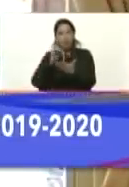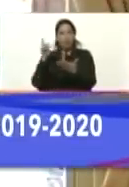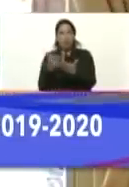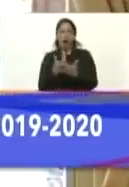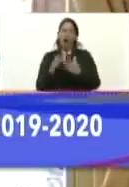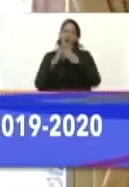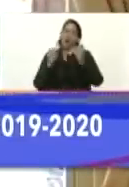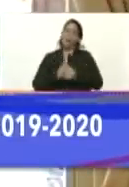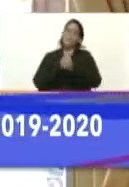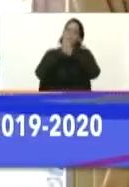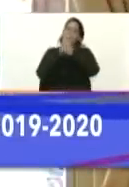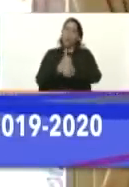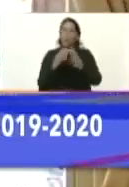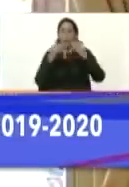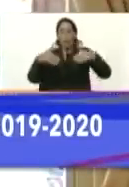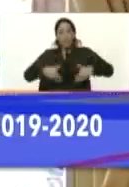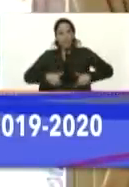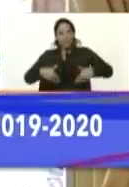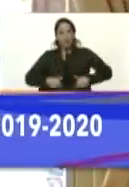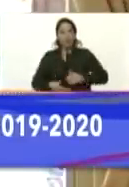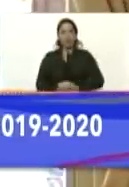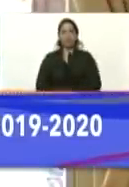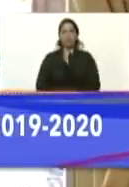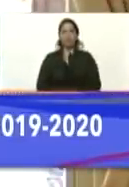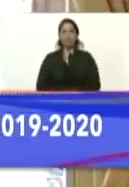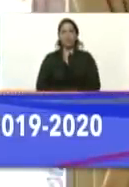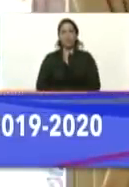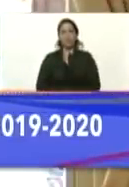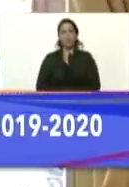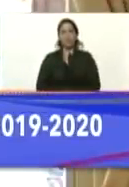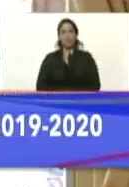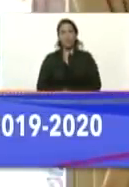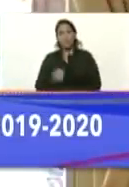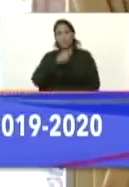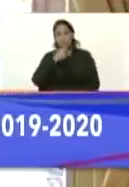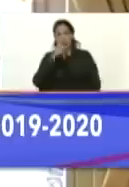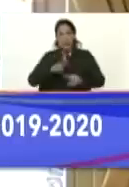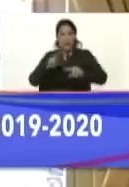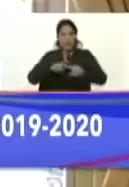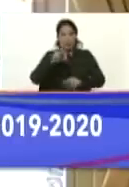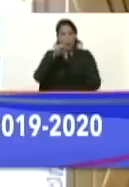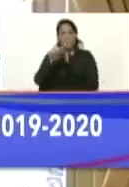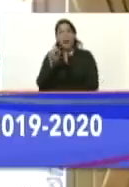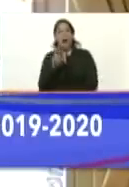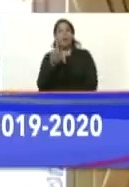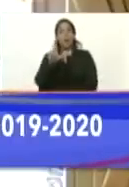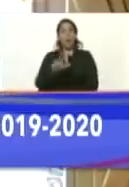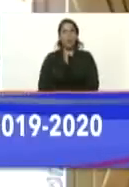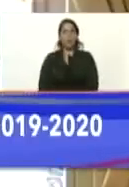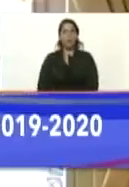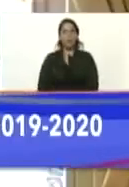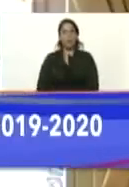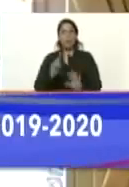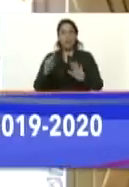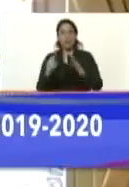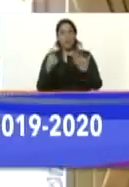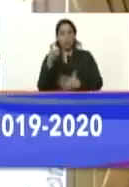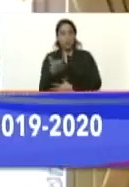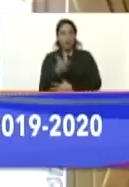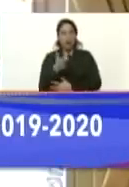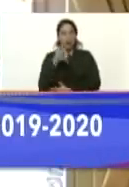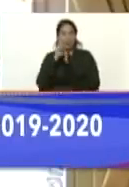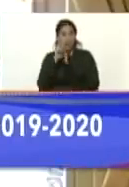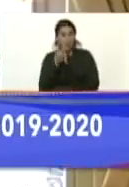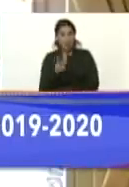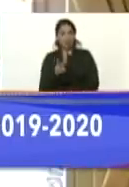este amor todo este esfuerzo la intervención de este niño paul morillo de sexto grado miren la claridad